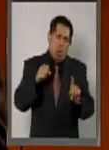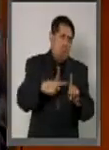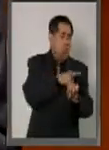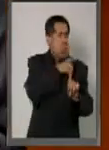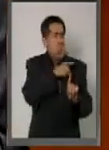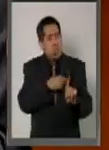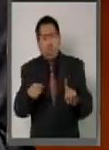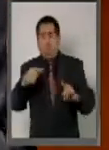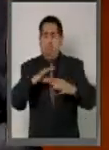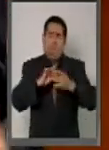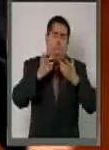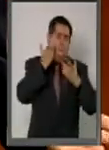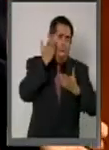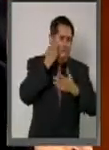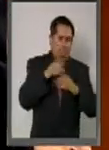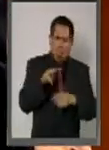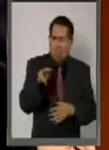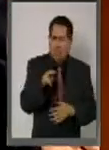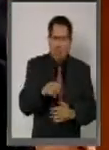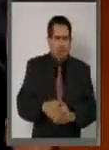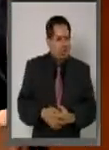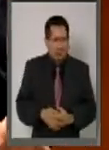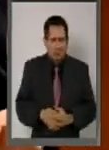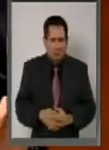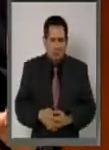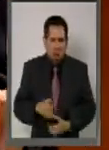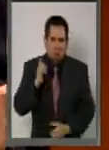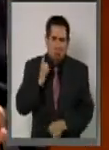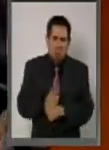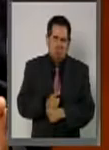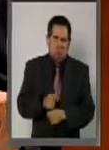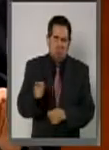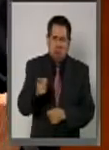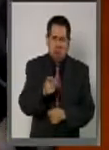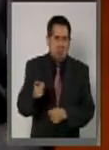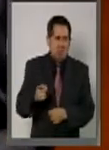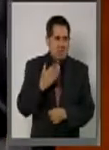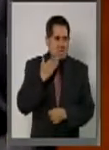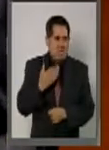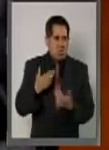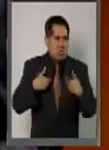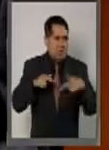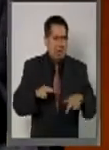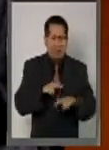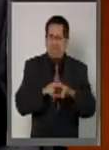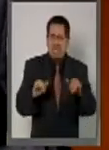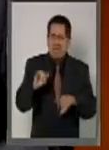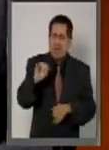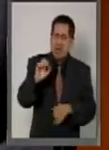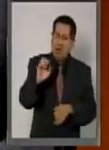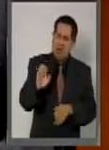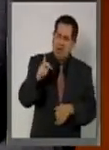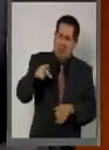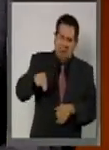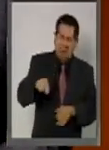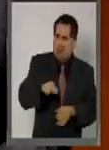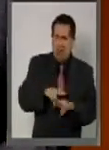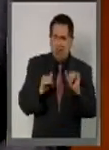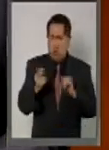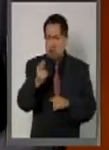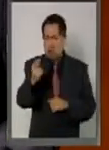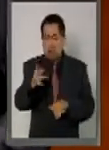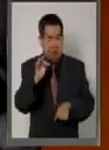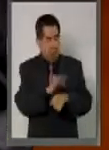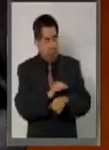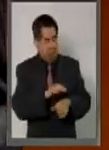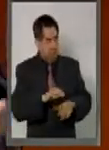demagogia, pues nos damos cuenta que ustedes no representan, ni Peña Nieto, ni usted, a los